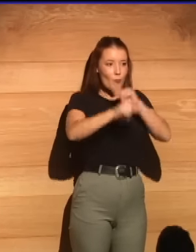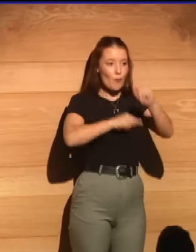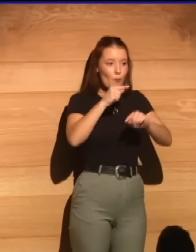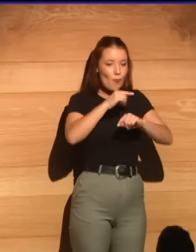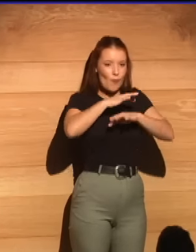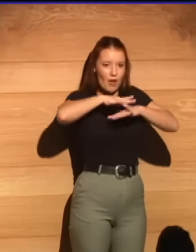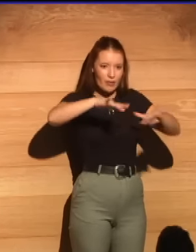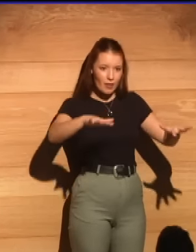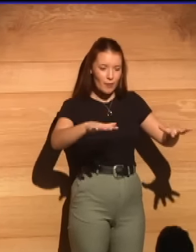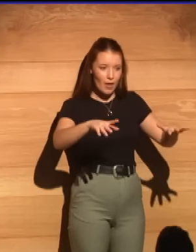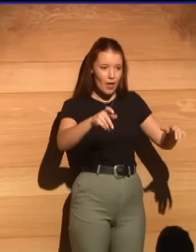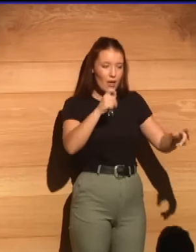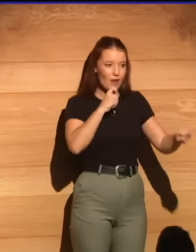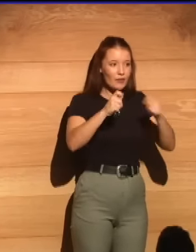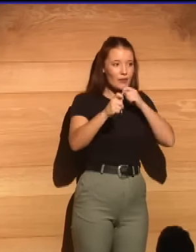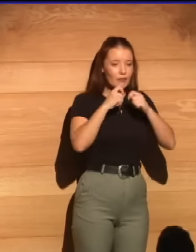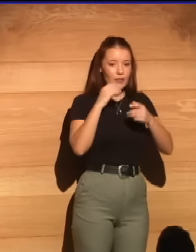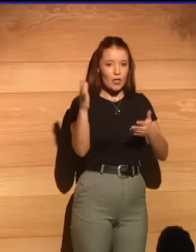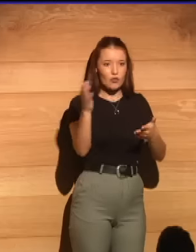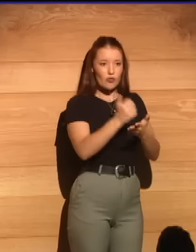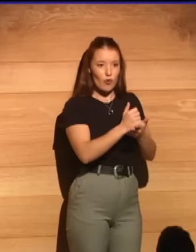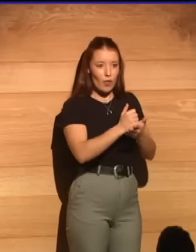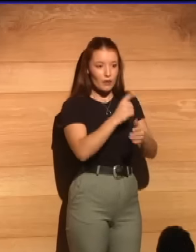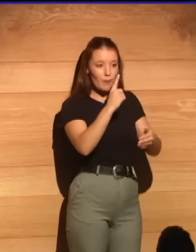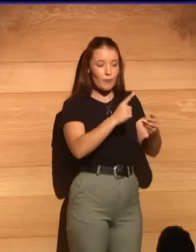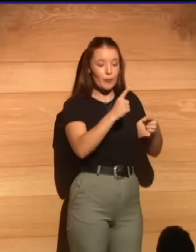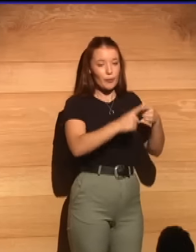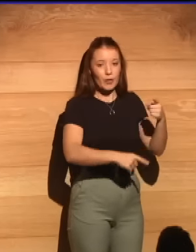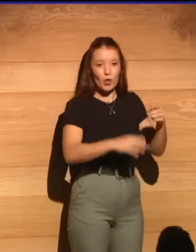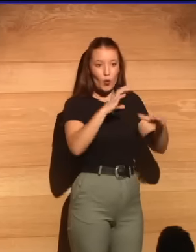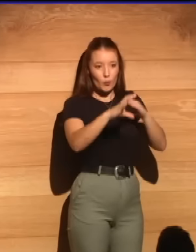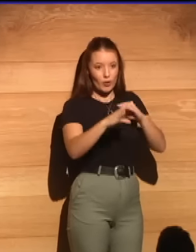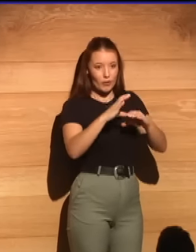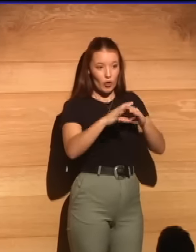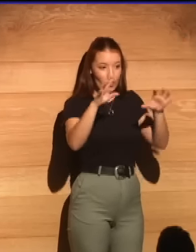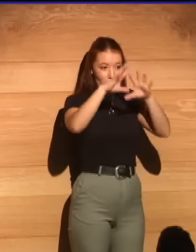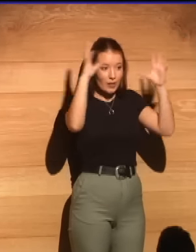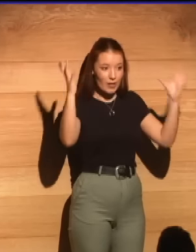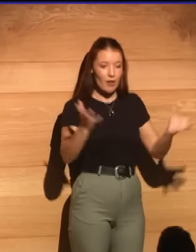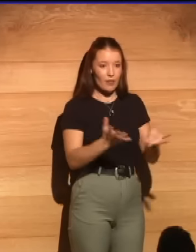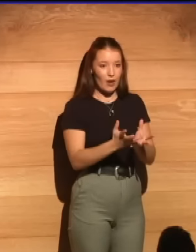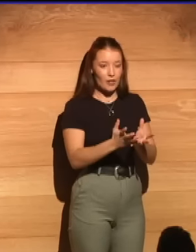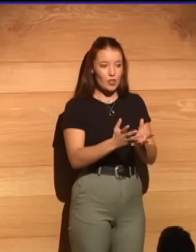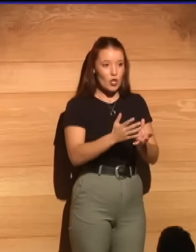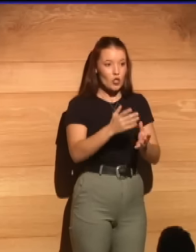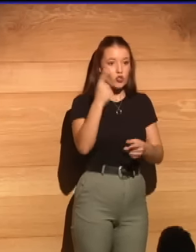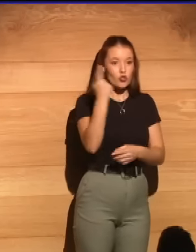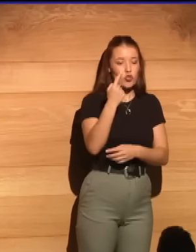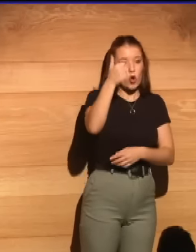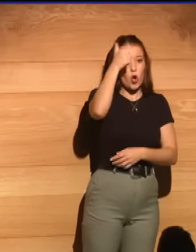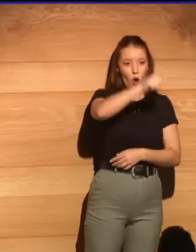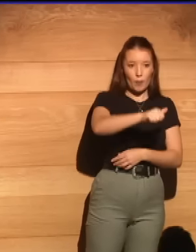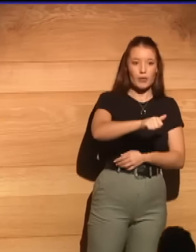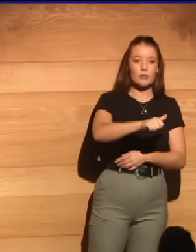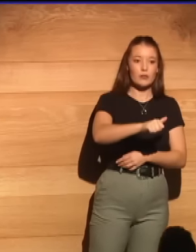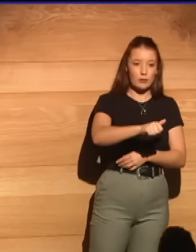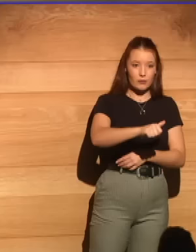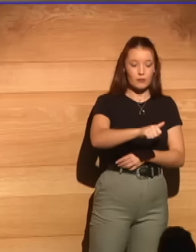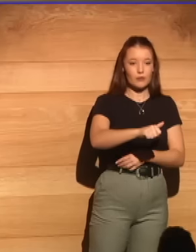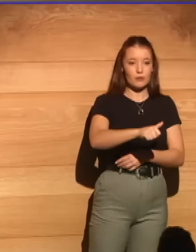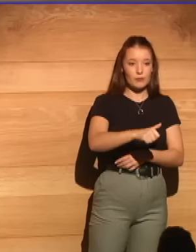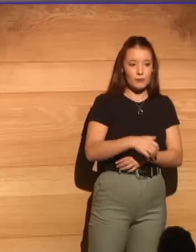todas las entrevistas en todos los medios de comunicación internacionales solo han sacado a epidemiólogos. Bueno, en España hemos tenido a Margarita